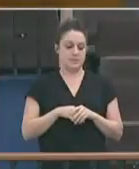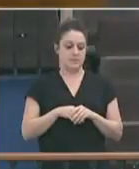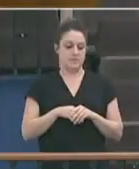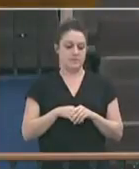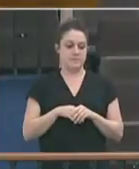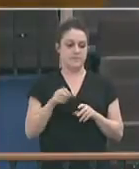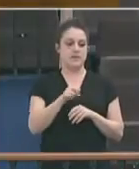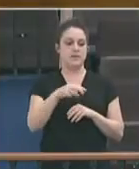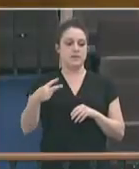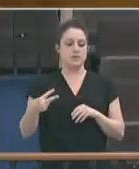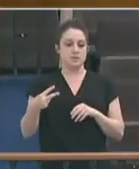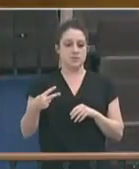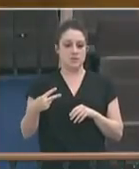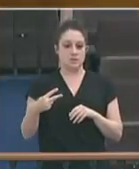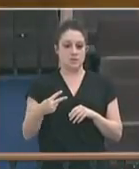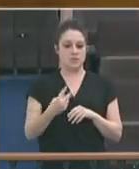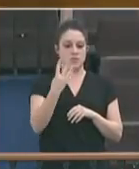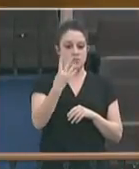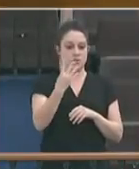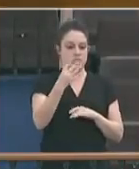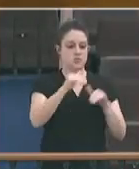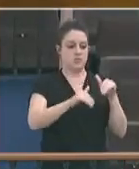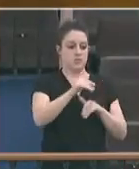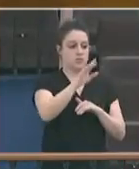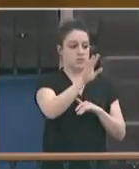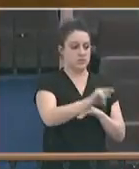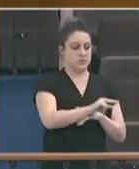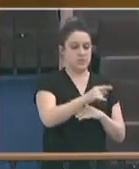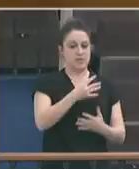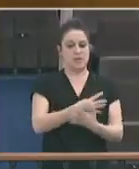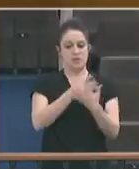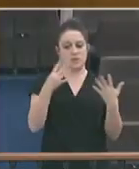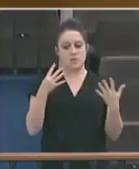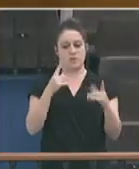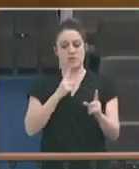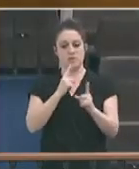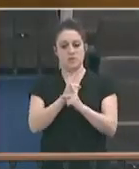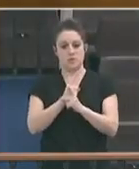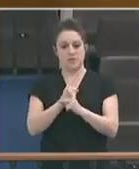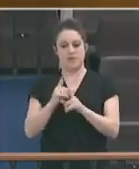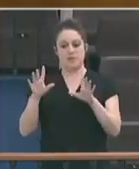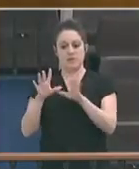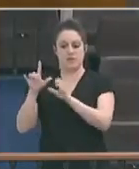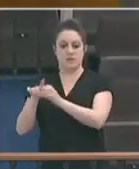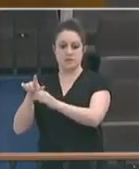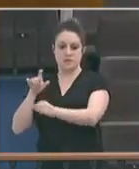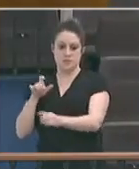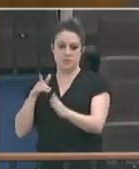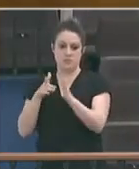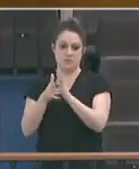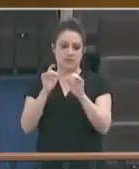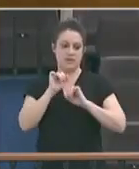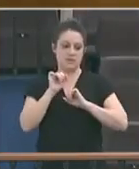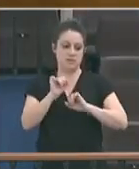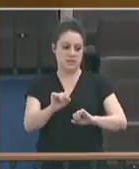El resultado de la votación es 4 votos a favor, 19 votos en contra, 10 abstenciones. Por consiguiente, queda rechazada la enmienda a la